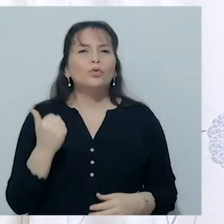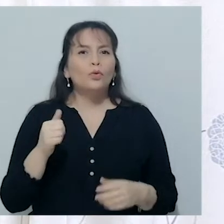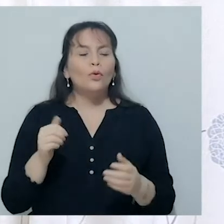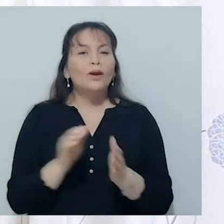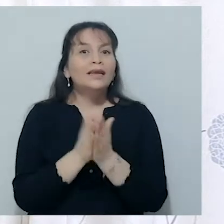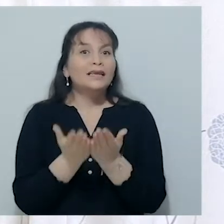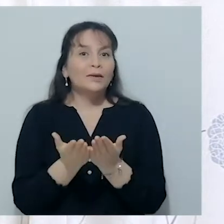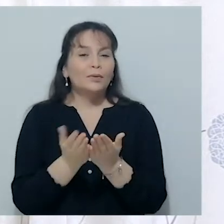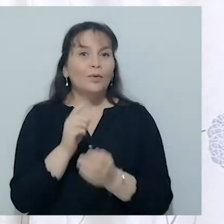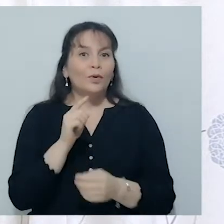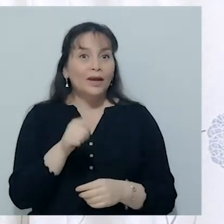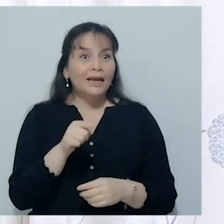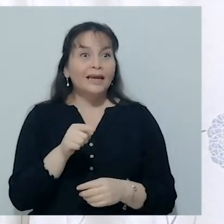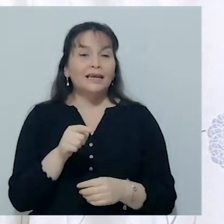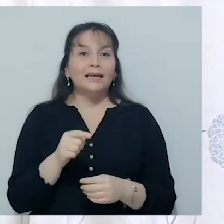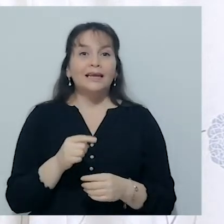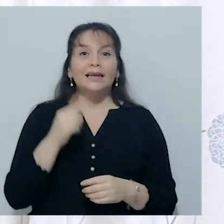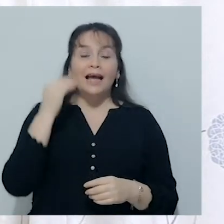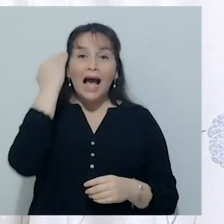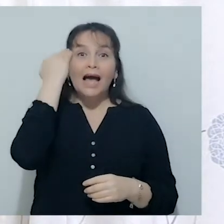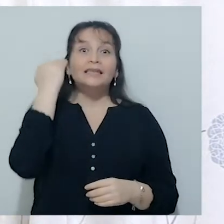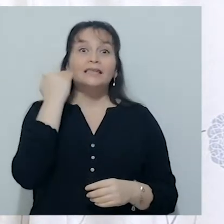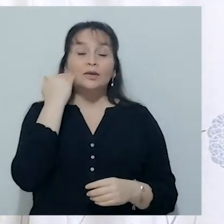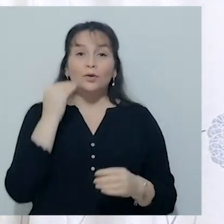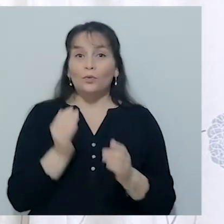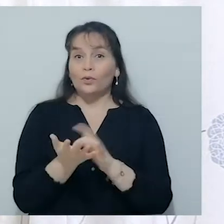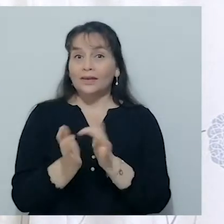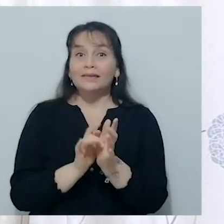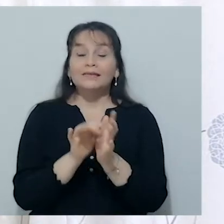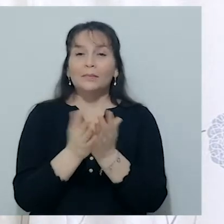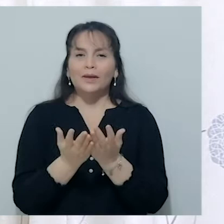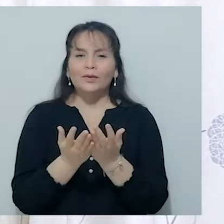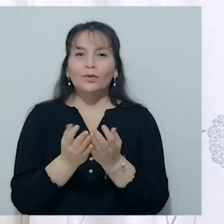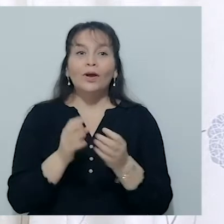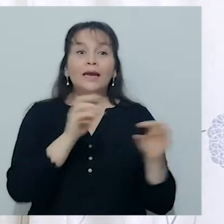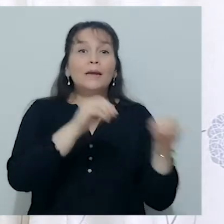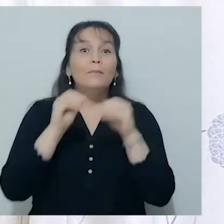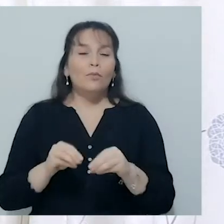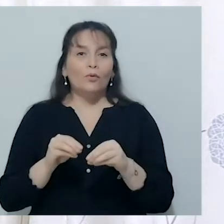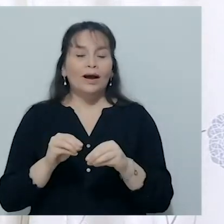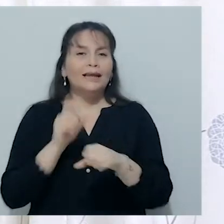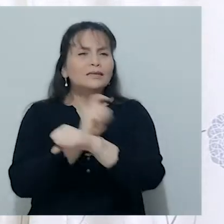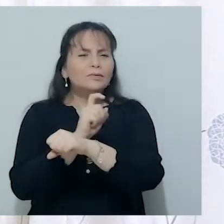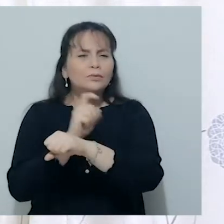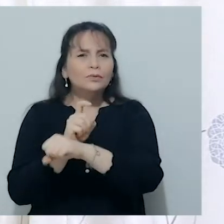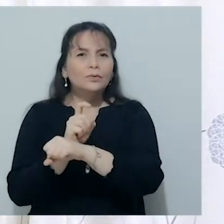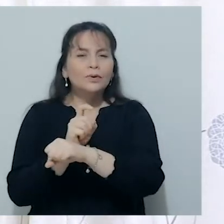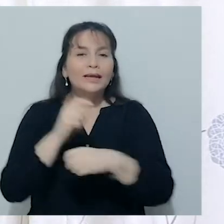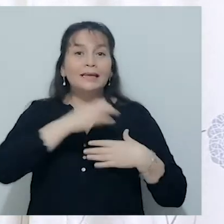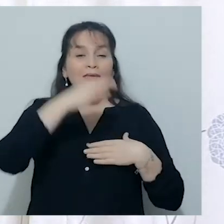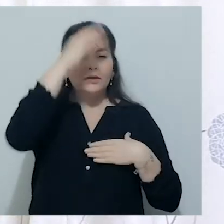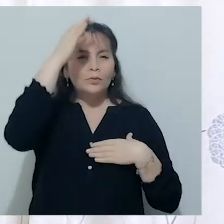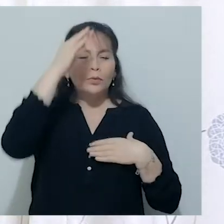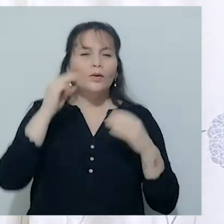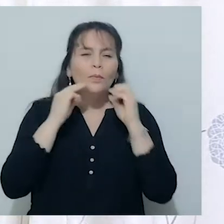en las páginas del Antiguo Testamento que coloque la instrucción espiritual de la familia en el